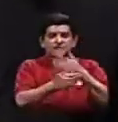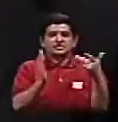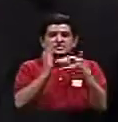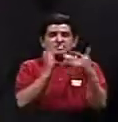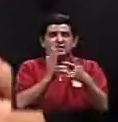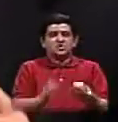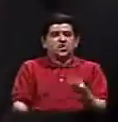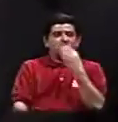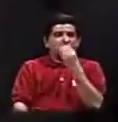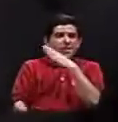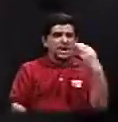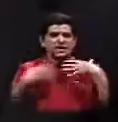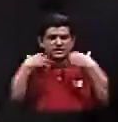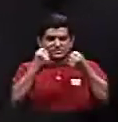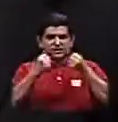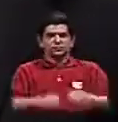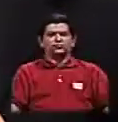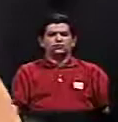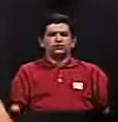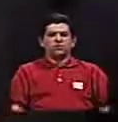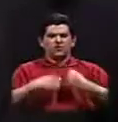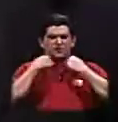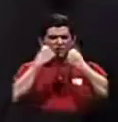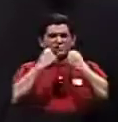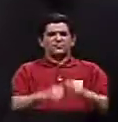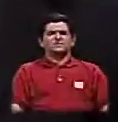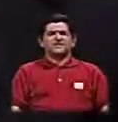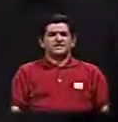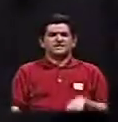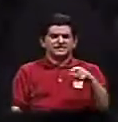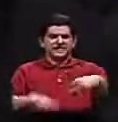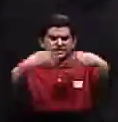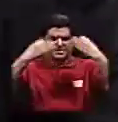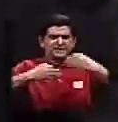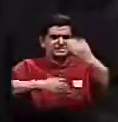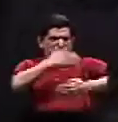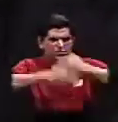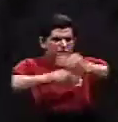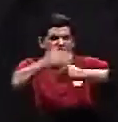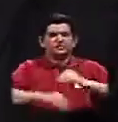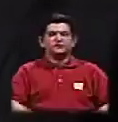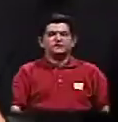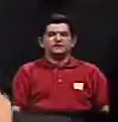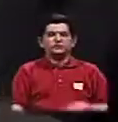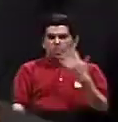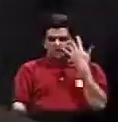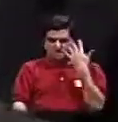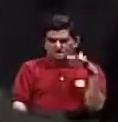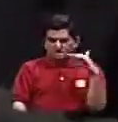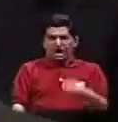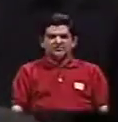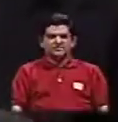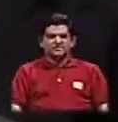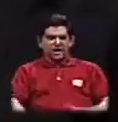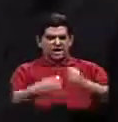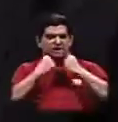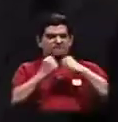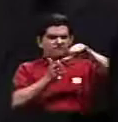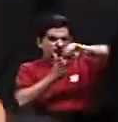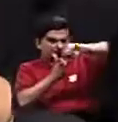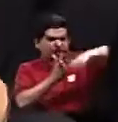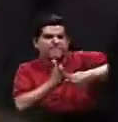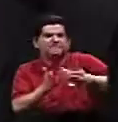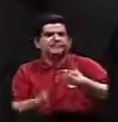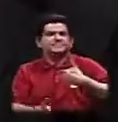y salud, y fortalecer los sistemas de información para la toma de decisiones. Da la impresión que hay un fuerte énfasis